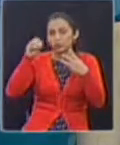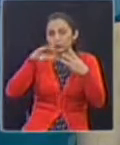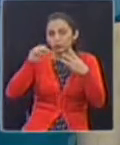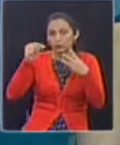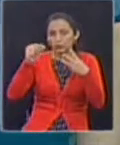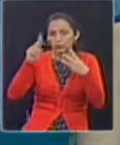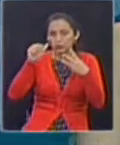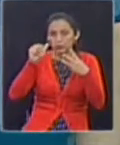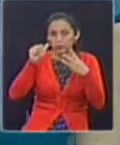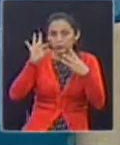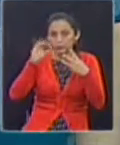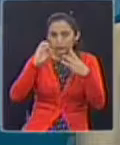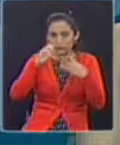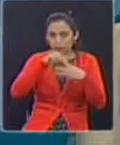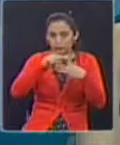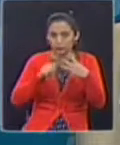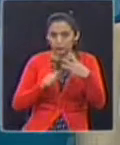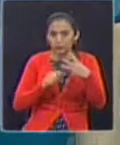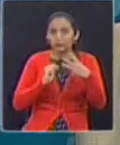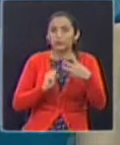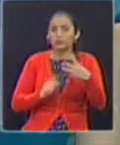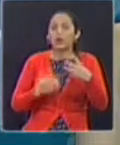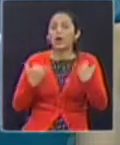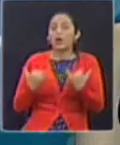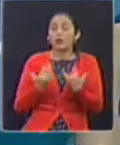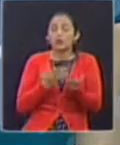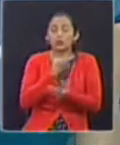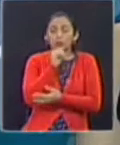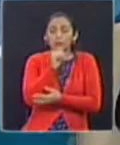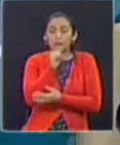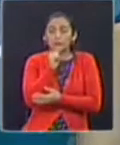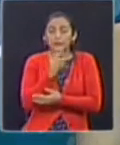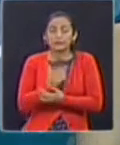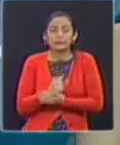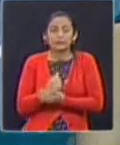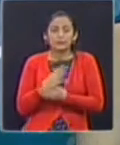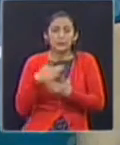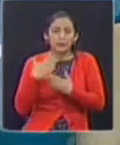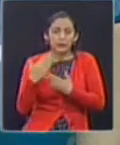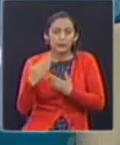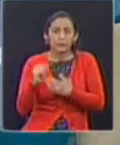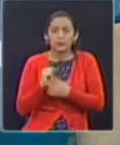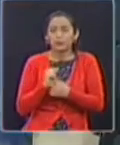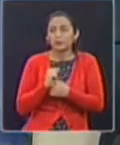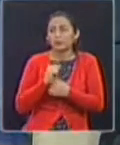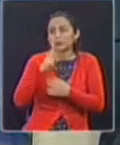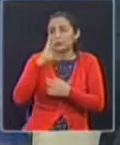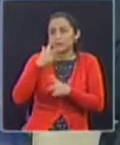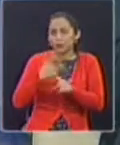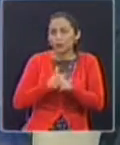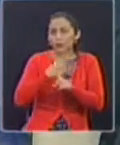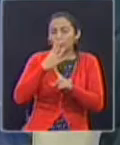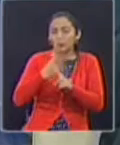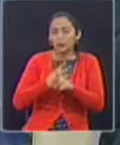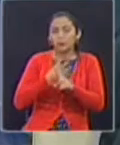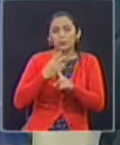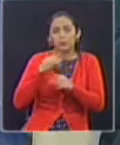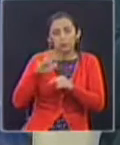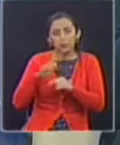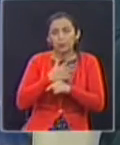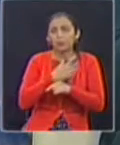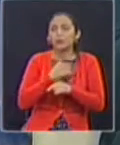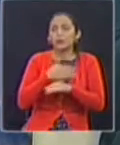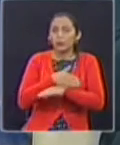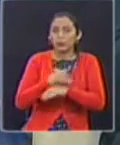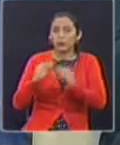corresponde al Ministerio de Cultura, todavía no se va a abrir sino en 3 o 4 meses. Yo le comentaba previo a la